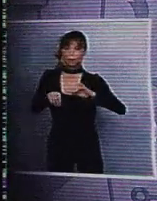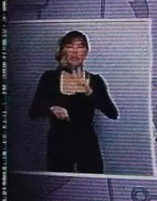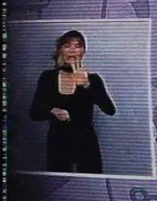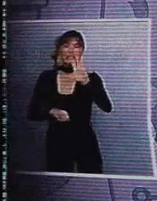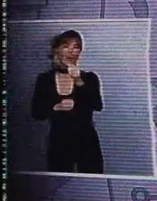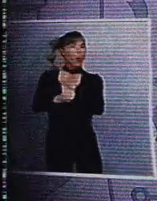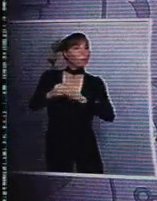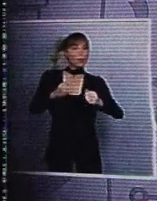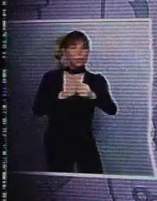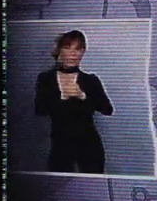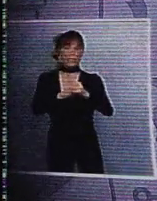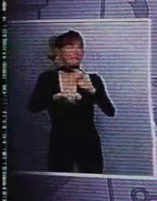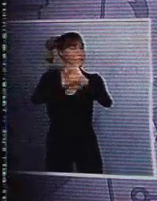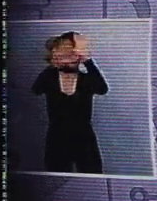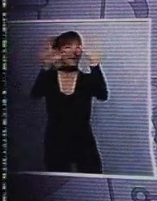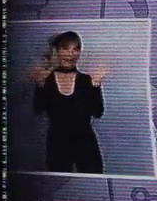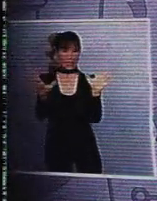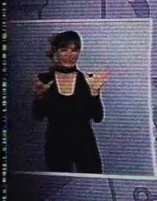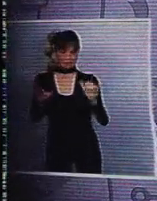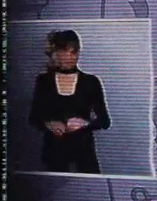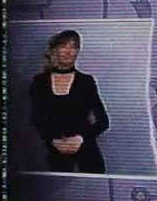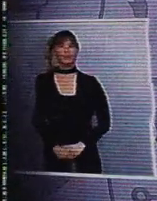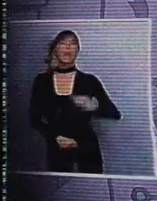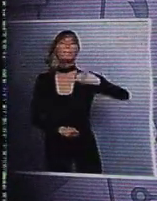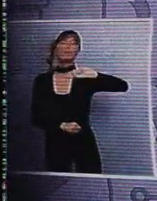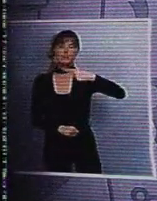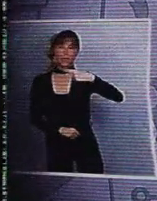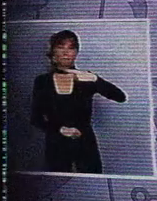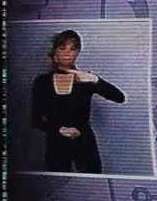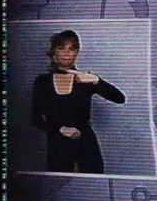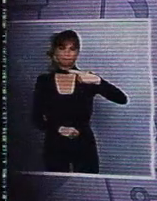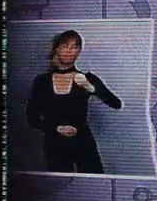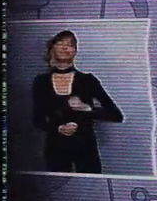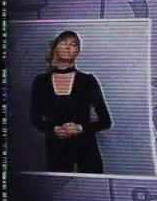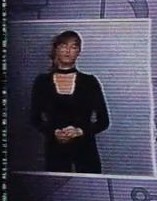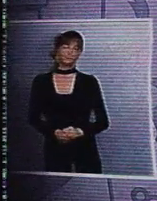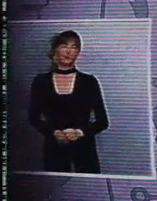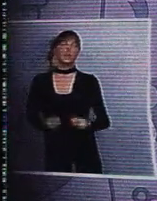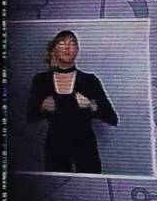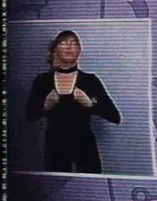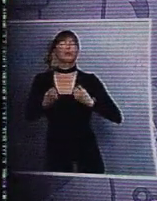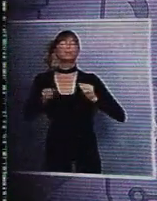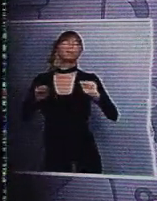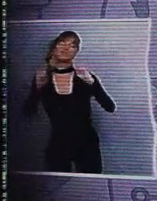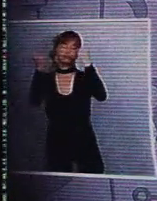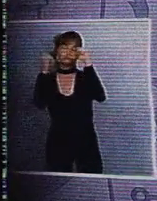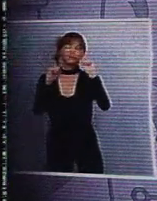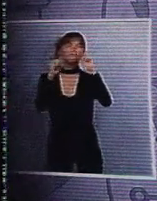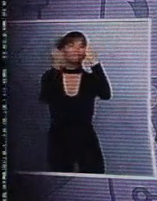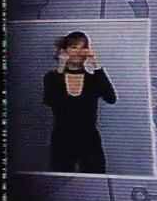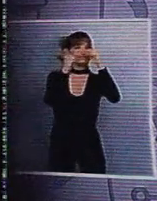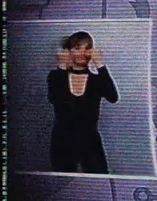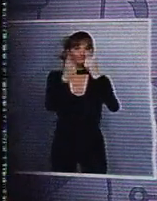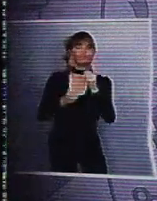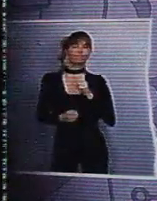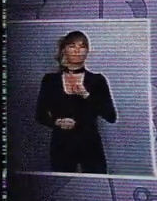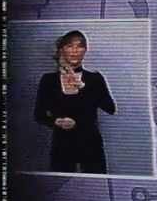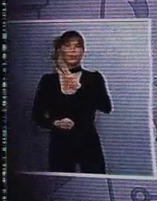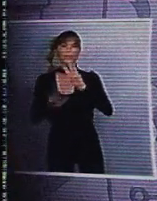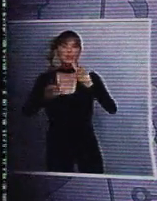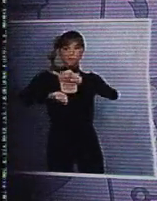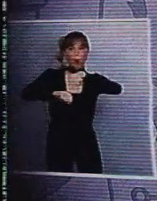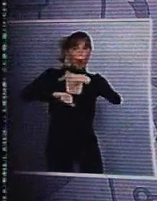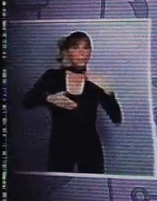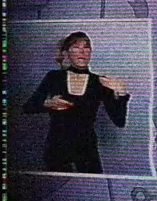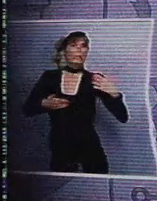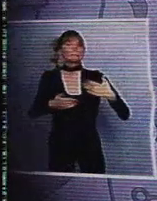que este gobierno como tantos otros prefirió mirar hacia otro lado Sánchez no mencionó ni una palabra sobre este abandono en